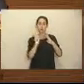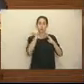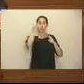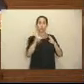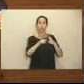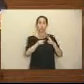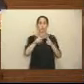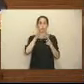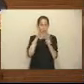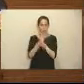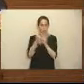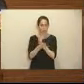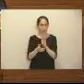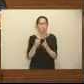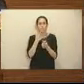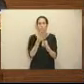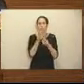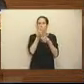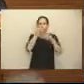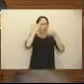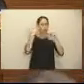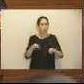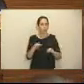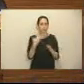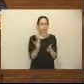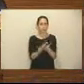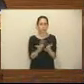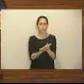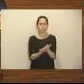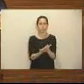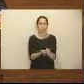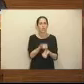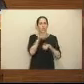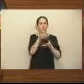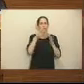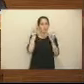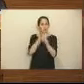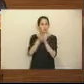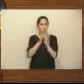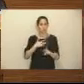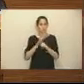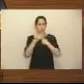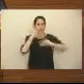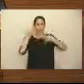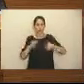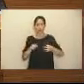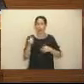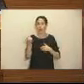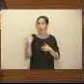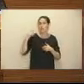haré con datos objetivos y presentes, datos que describen nuestra realidad y no, como usted hizo